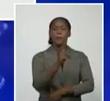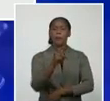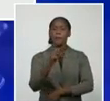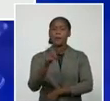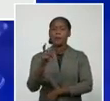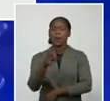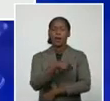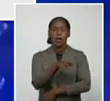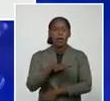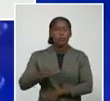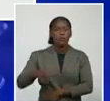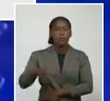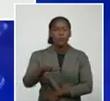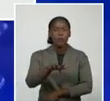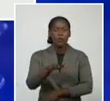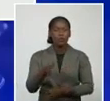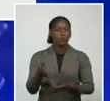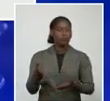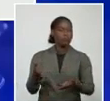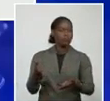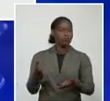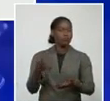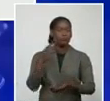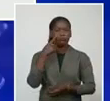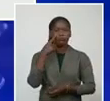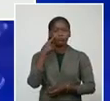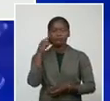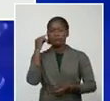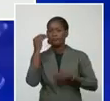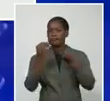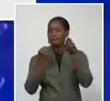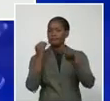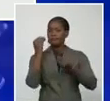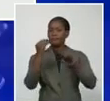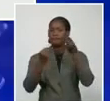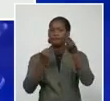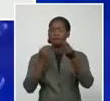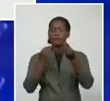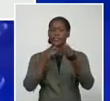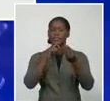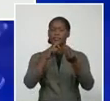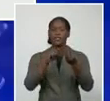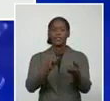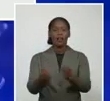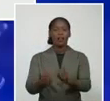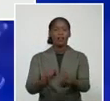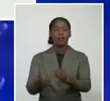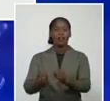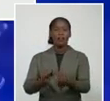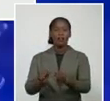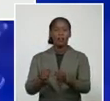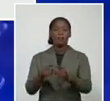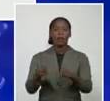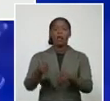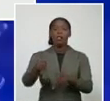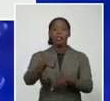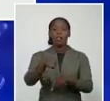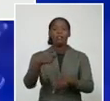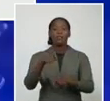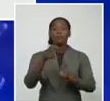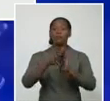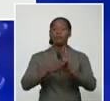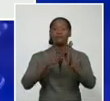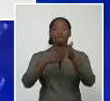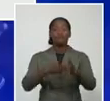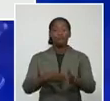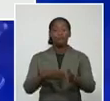lo que también ya nuestra población conoce. El efecto no se logra hasta que se alcance un % superior.